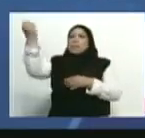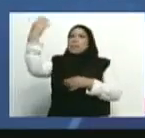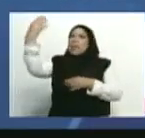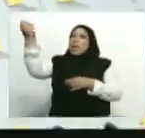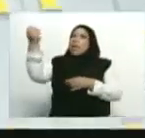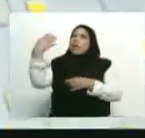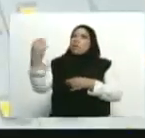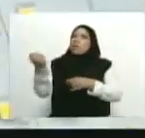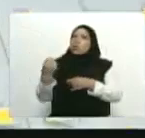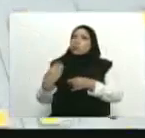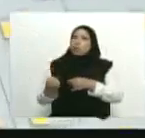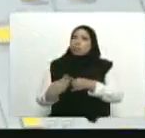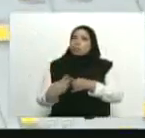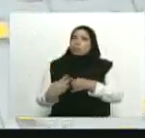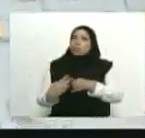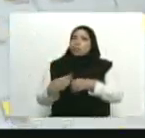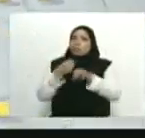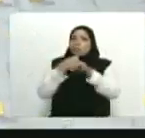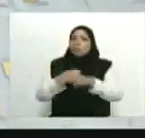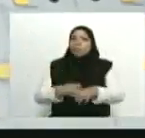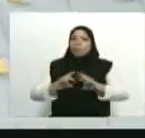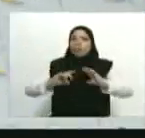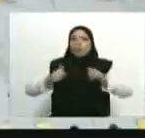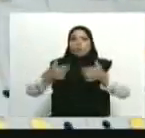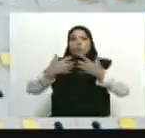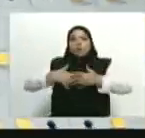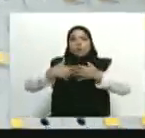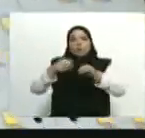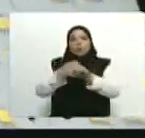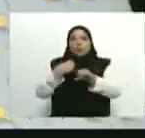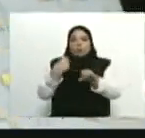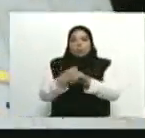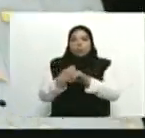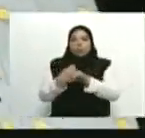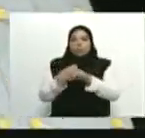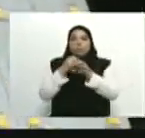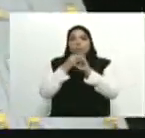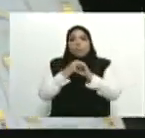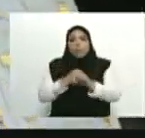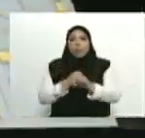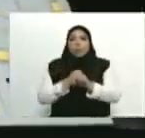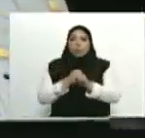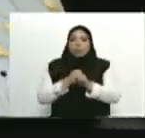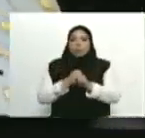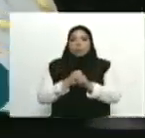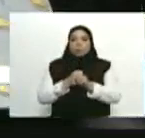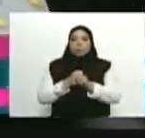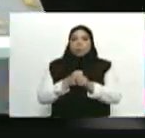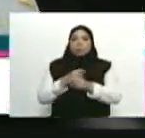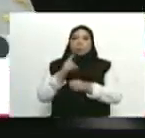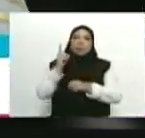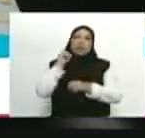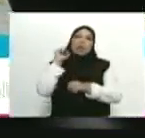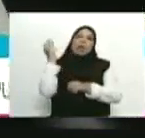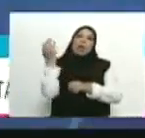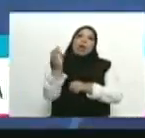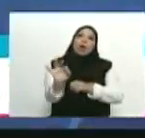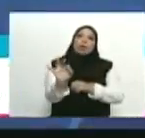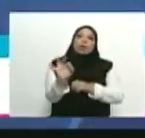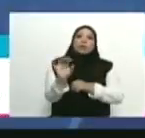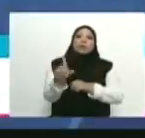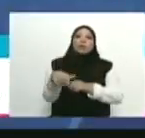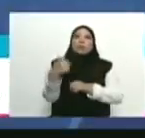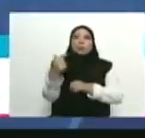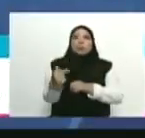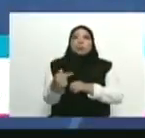Esta planta, presidente, está a espera de su inauguración. Estamos trabajando, pero estamos esperando que usted vaya a Guárico, estoy seguro, Dios mediante, en los